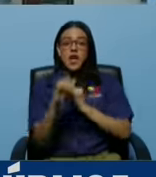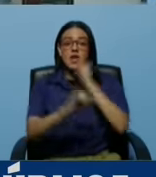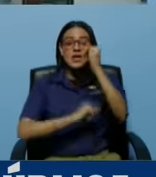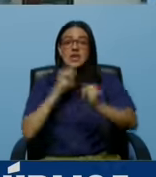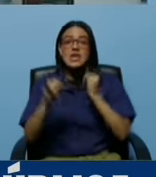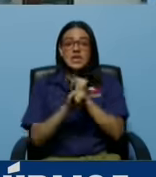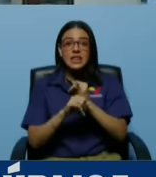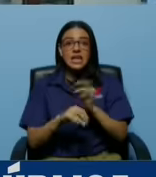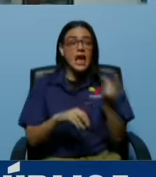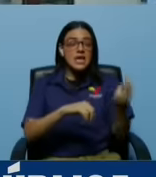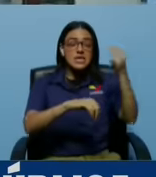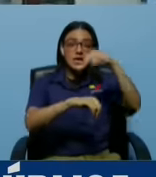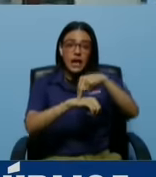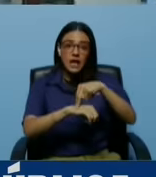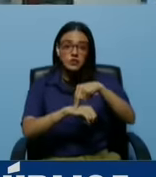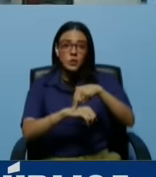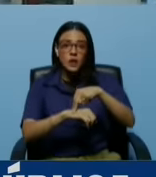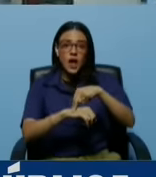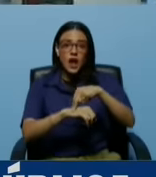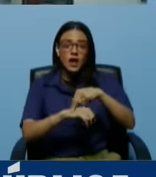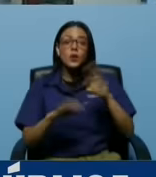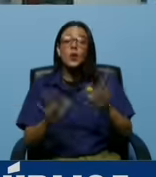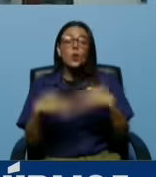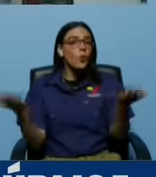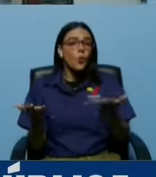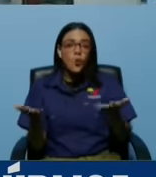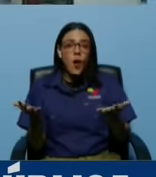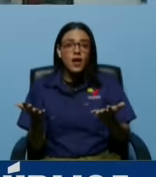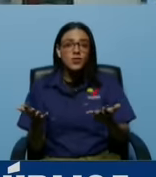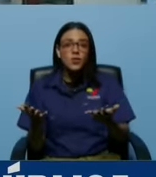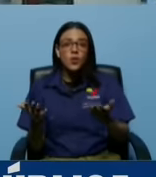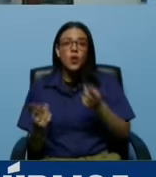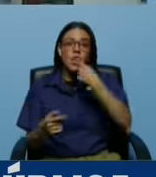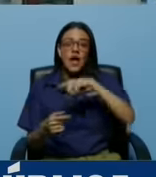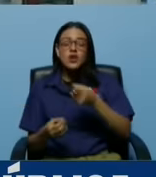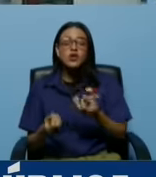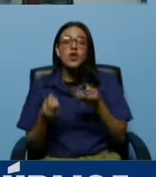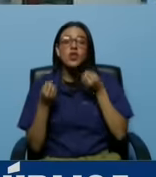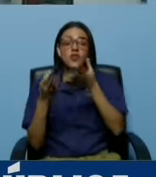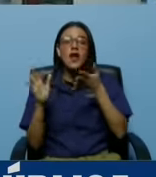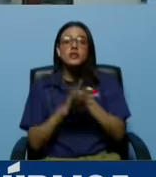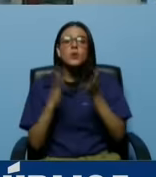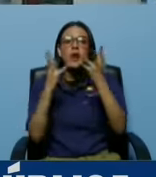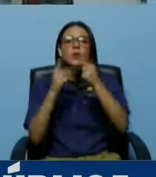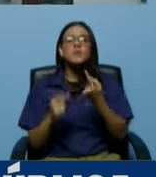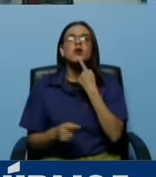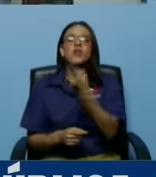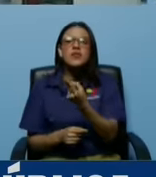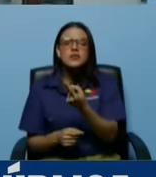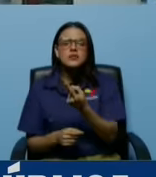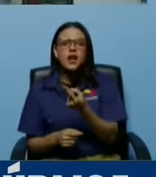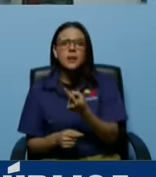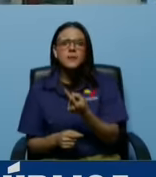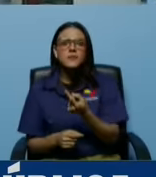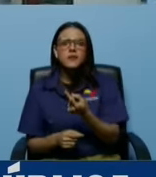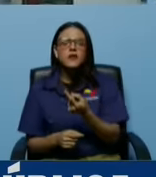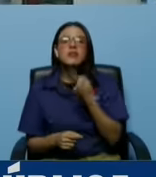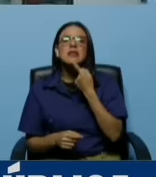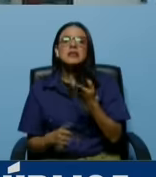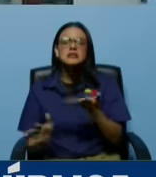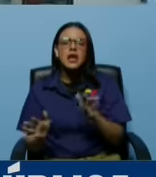como transnacionales, cuando se refiere a este número de fallecidos, digan que fue en base